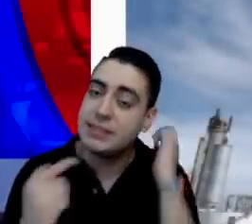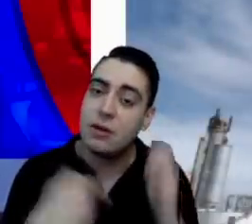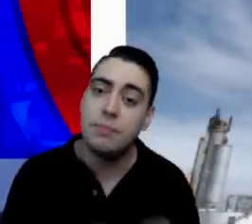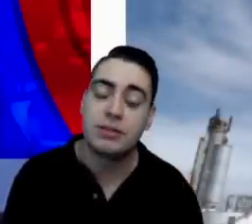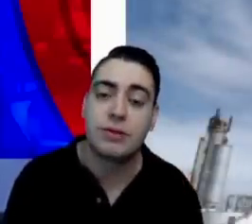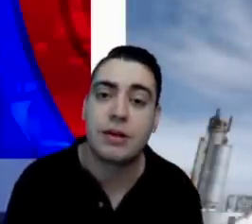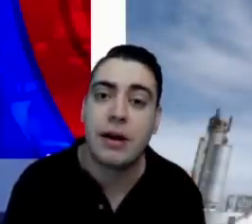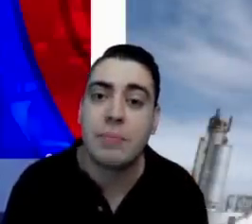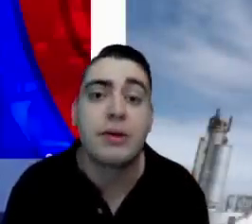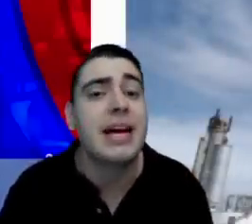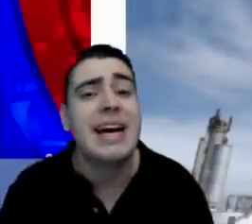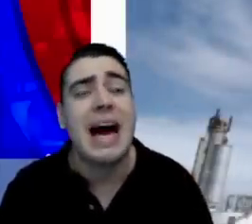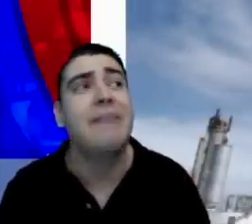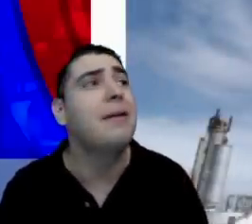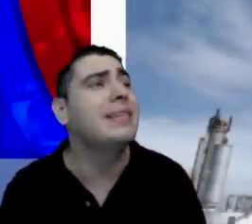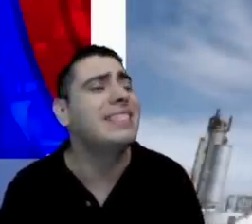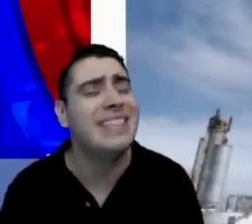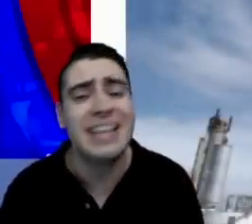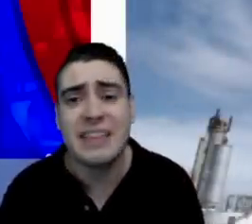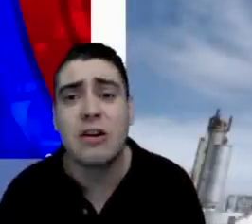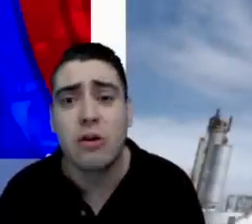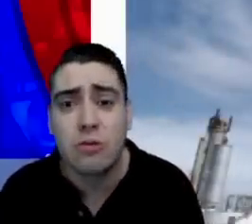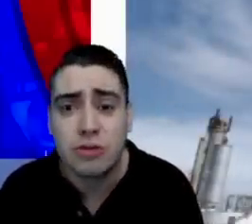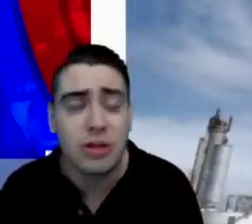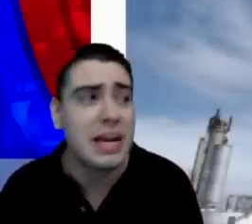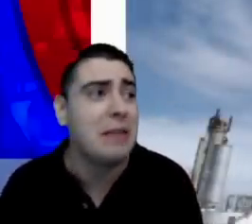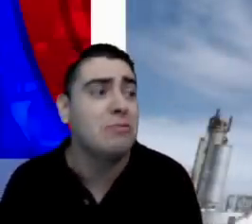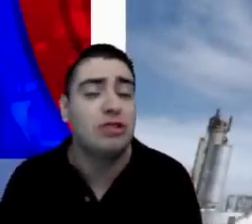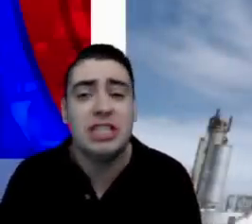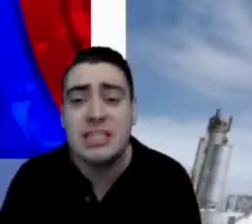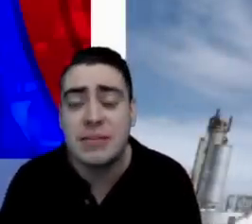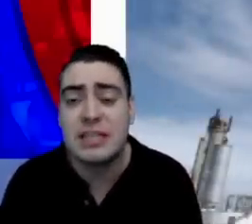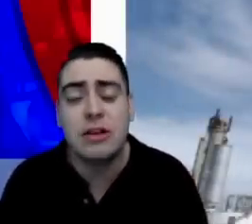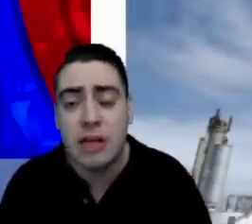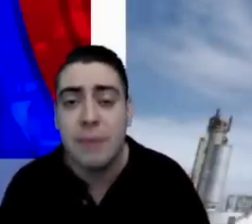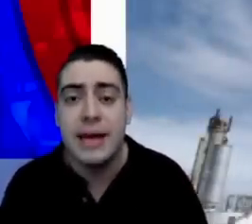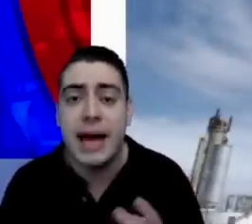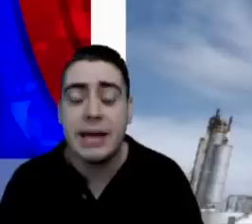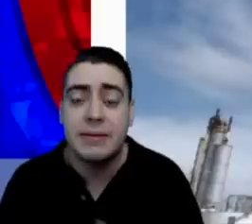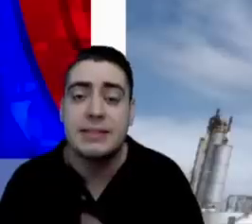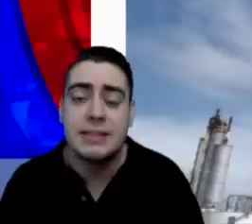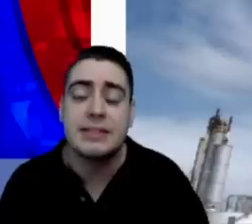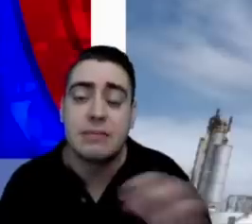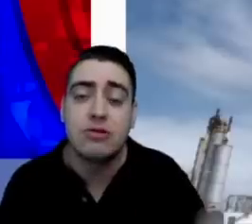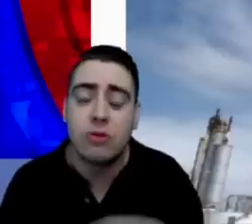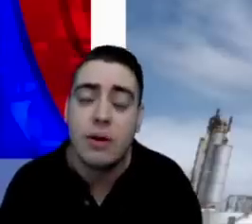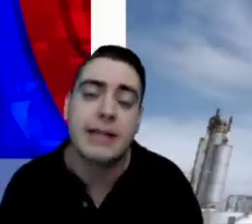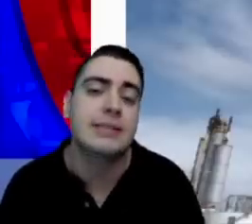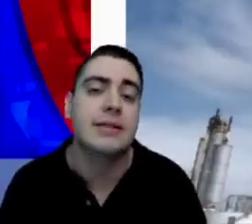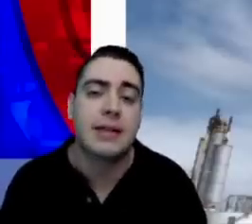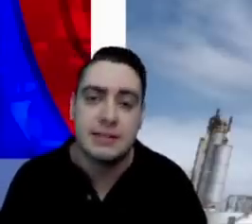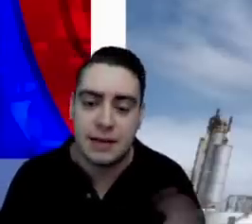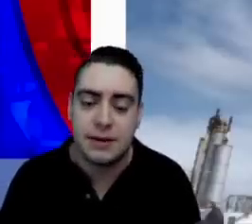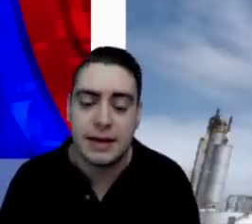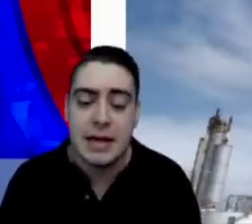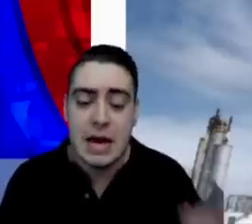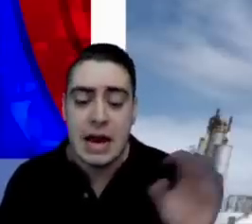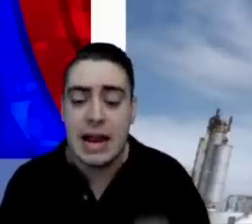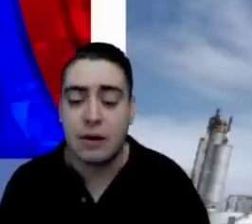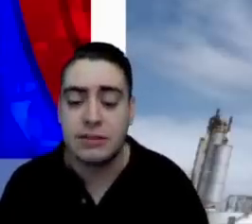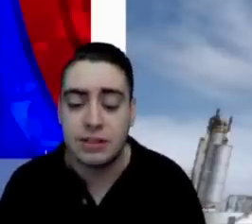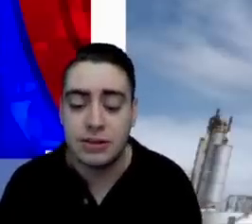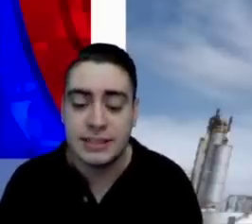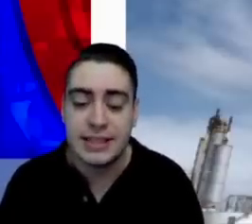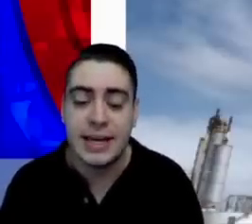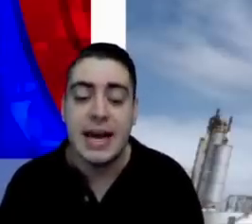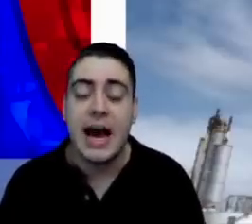el presidente López Obrador al poder, había bastante corrupción en muchísimas, y todavía hay bastantes en muchos lugares estatales, la verdad.